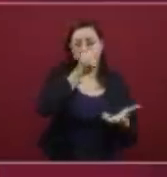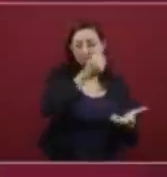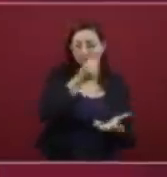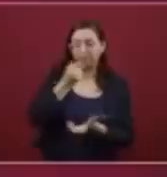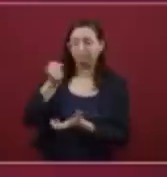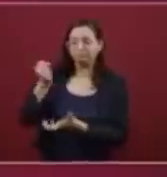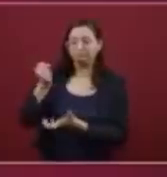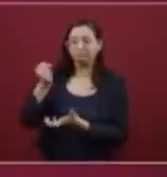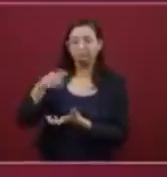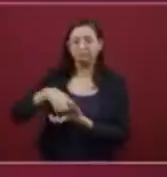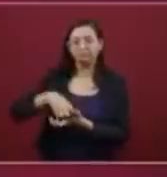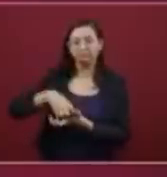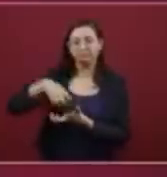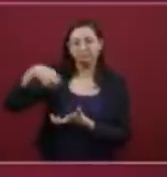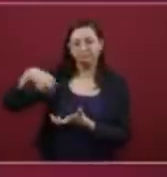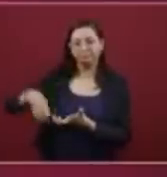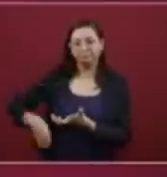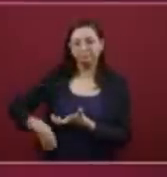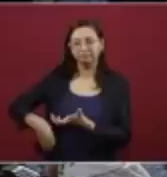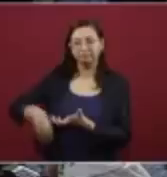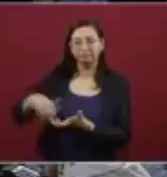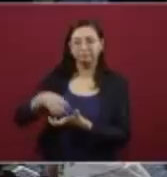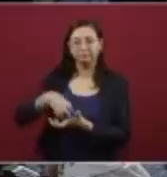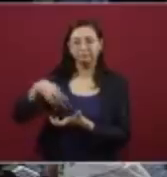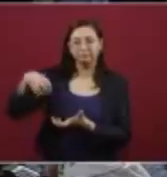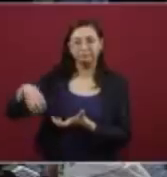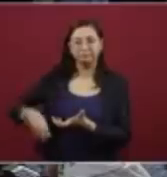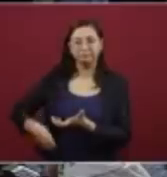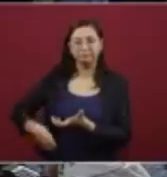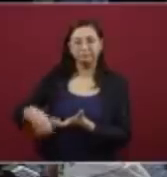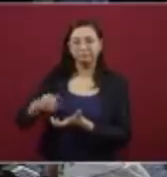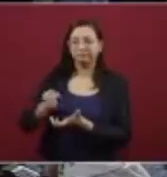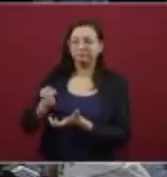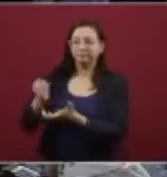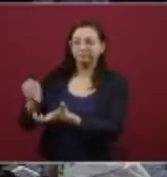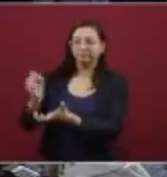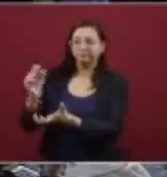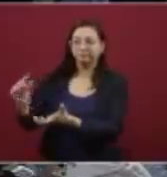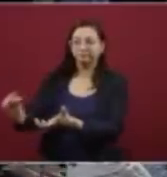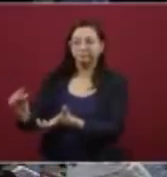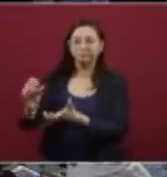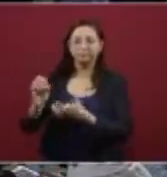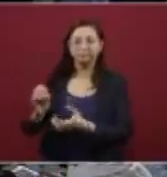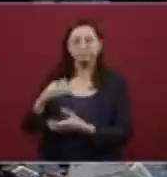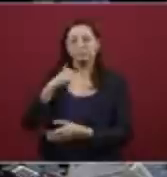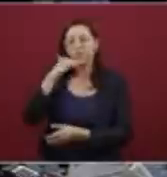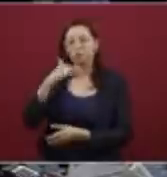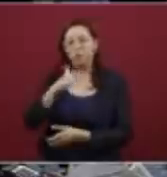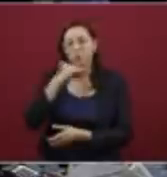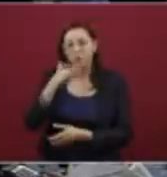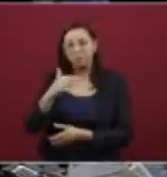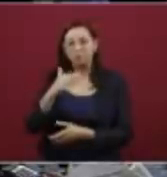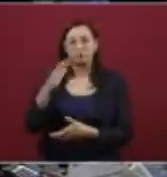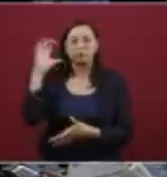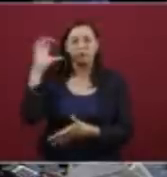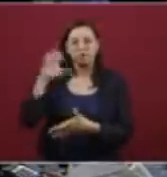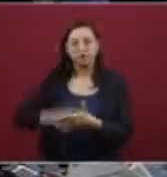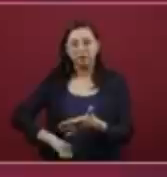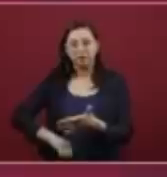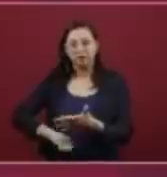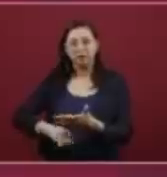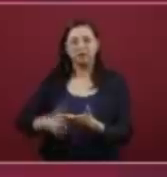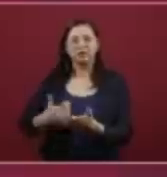en manos de intermediarios, o que haya corrupción, que haya moche, que